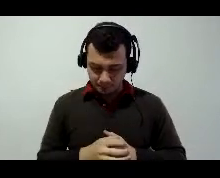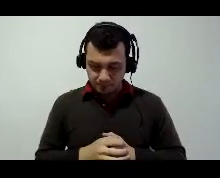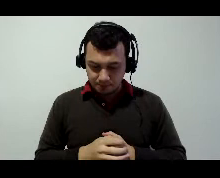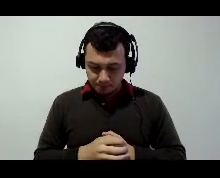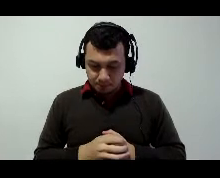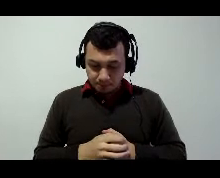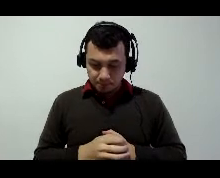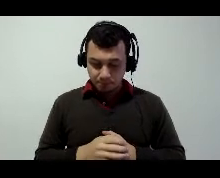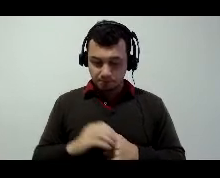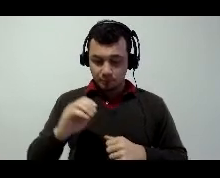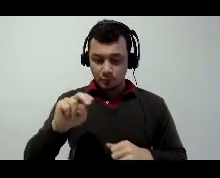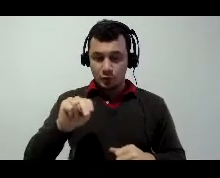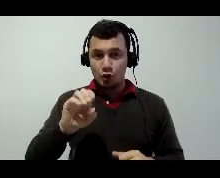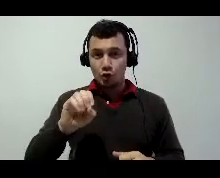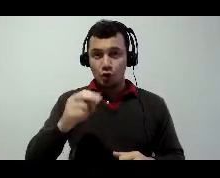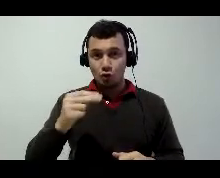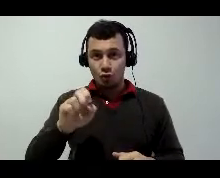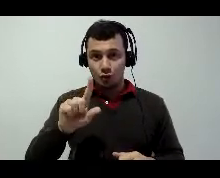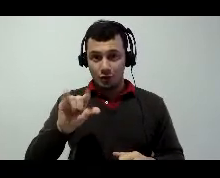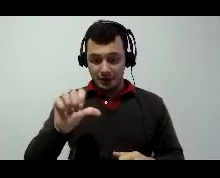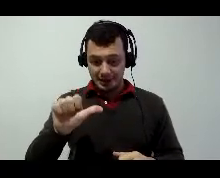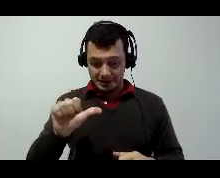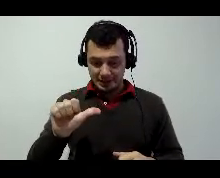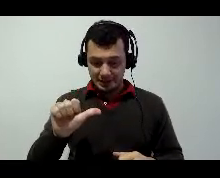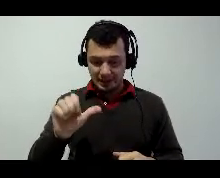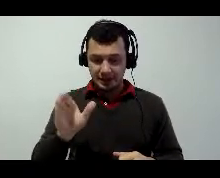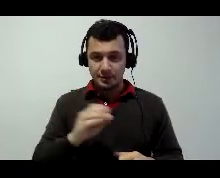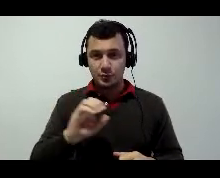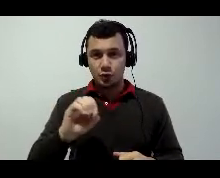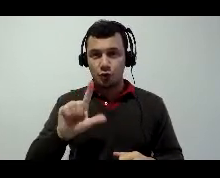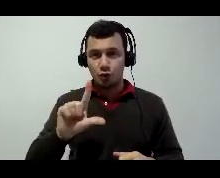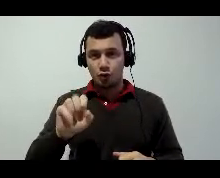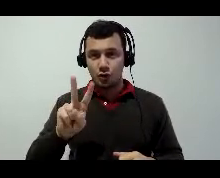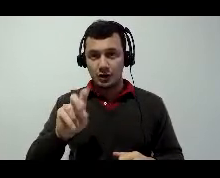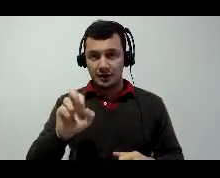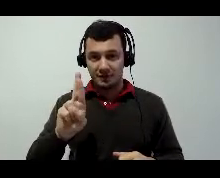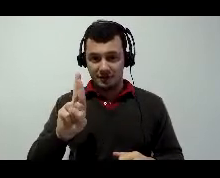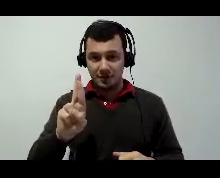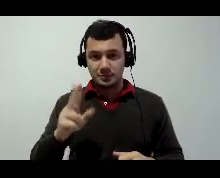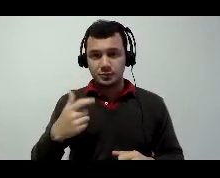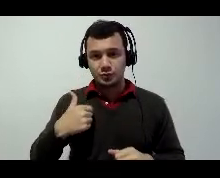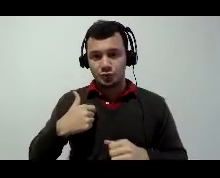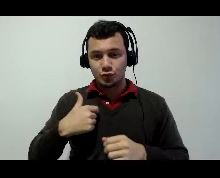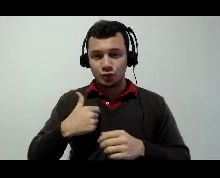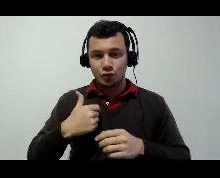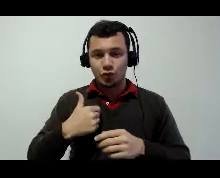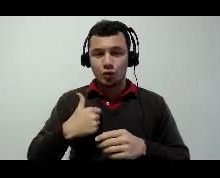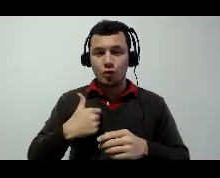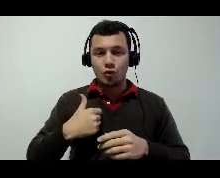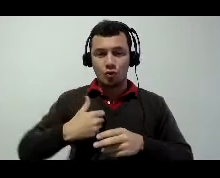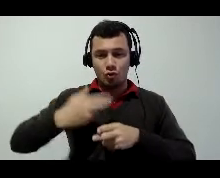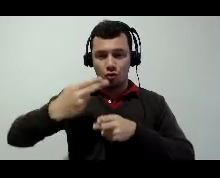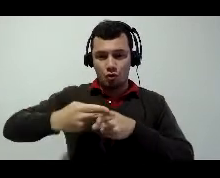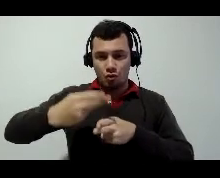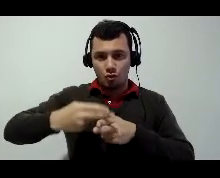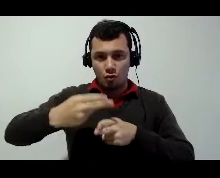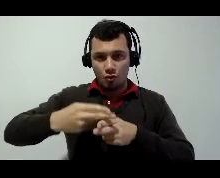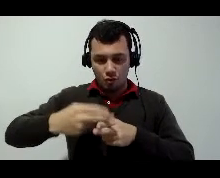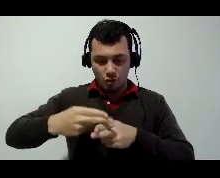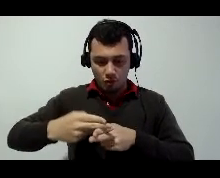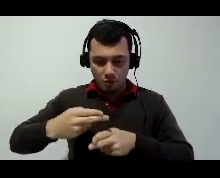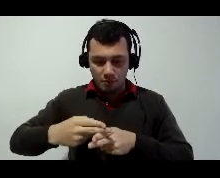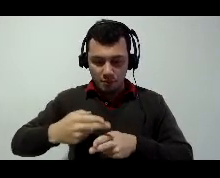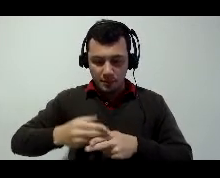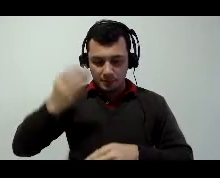Occidente. Para nosotros como ARL Sura es gratificante y de vital importancia este espacio de conexión y